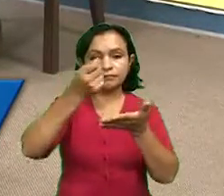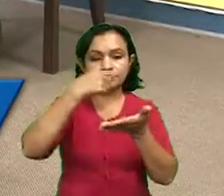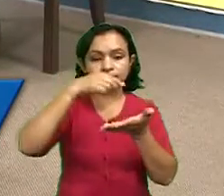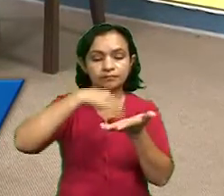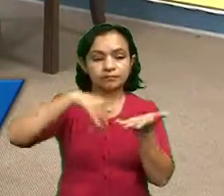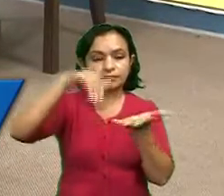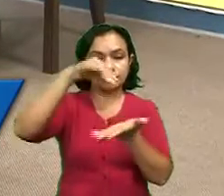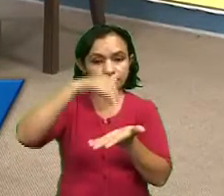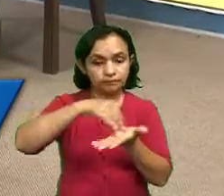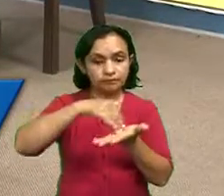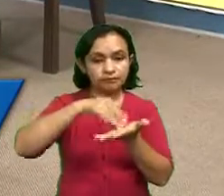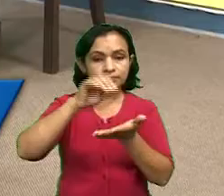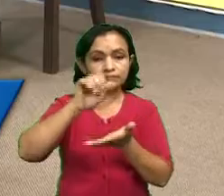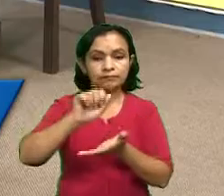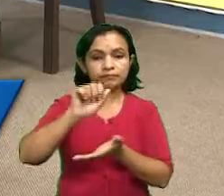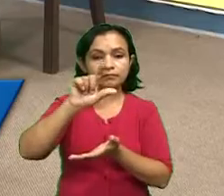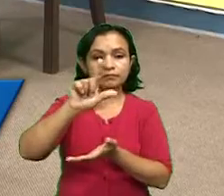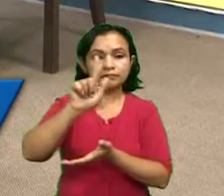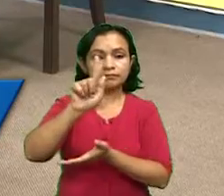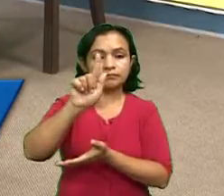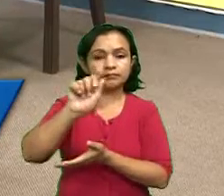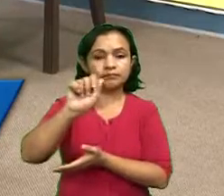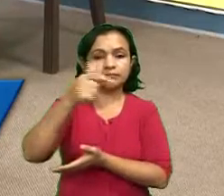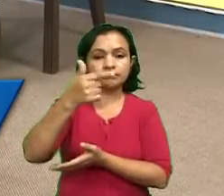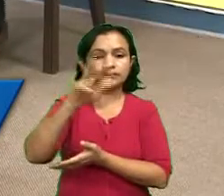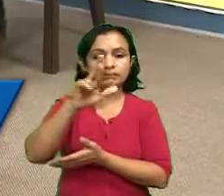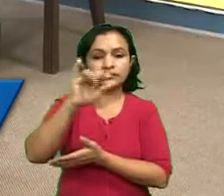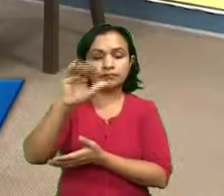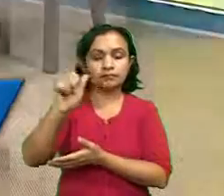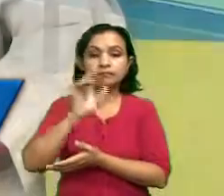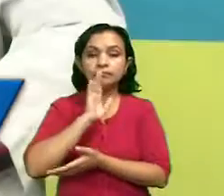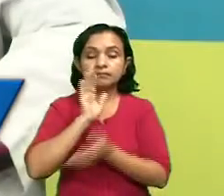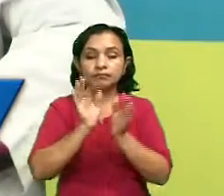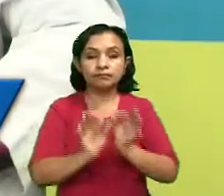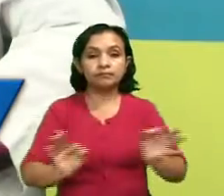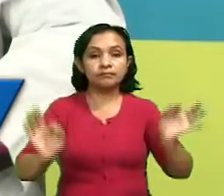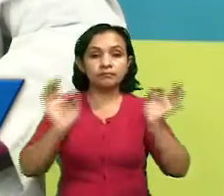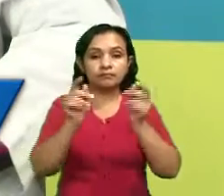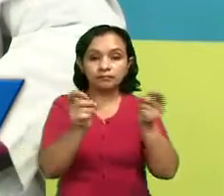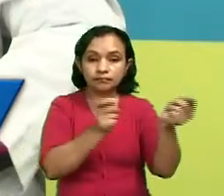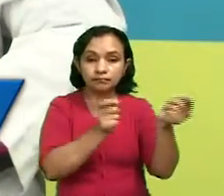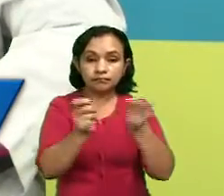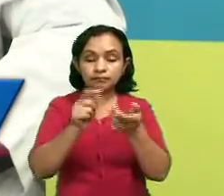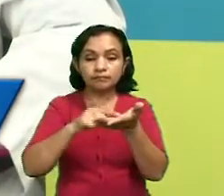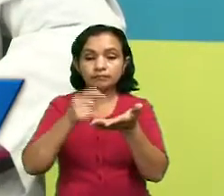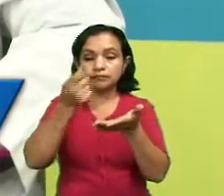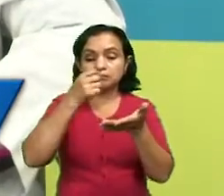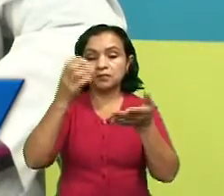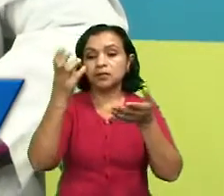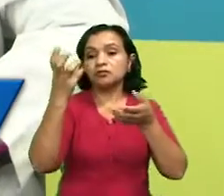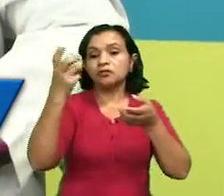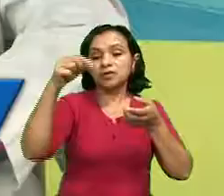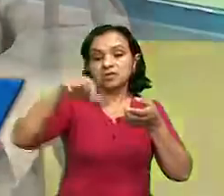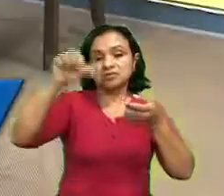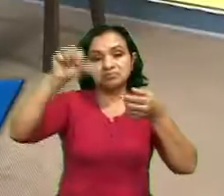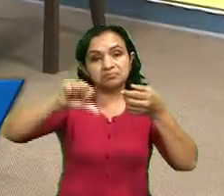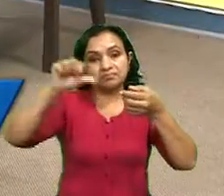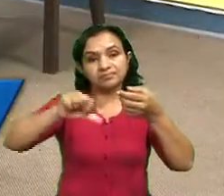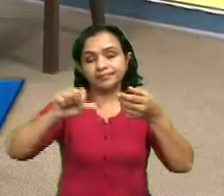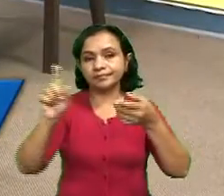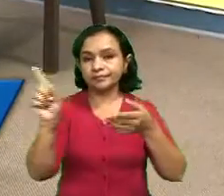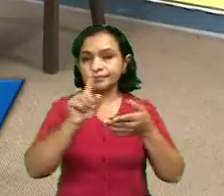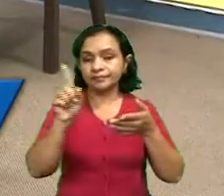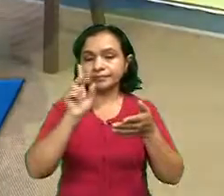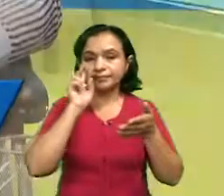Salud Altagracia. Con ella estamos hablando sobre la importancia del control de fármacos vencidos. Ya no se